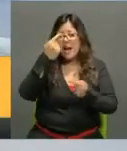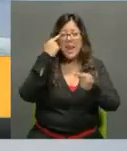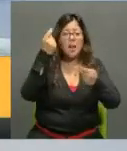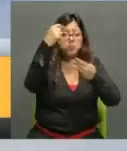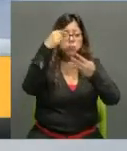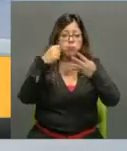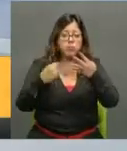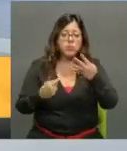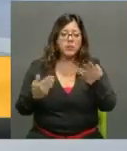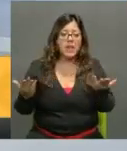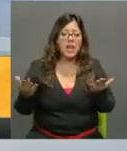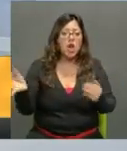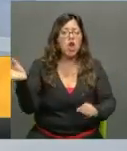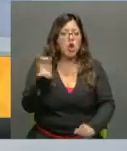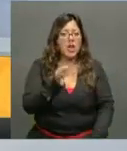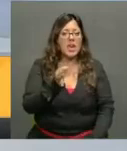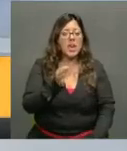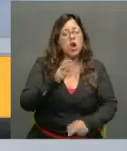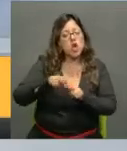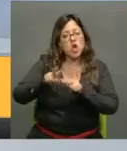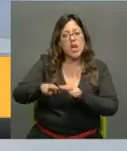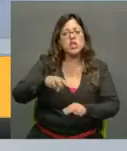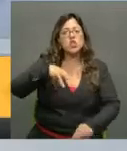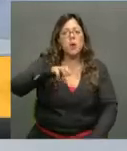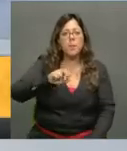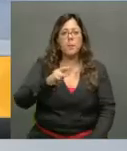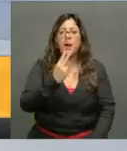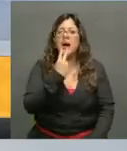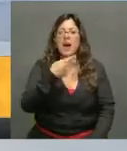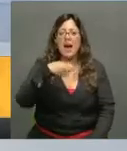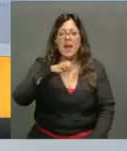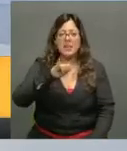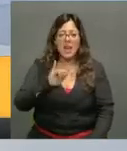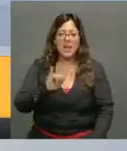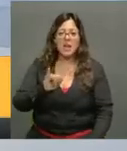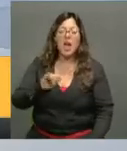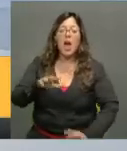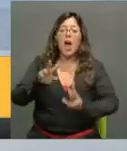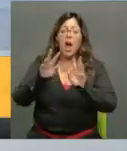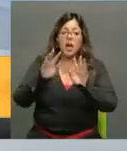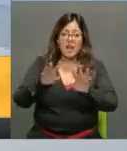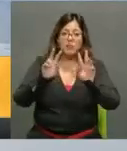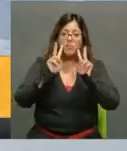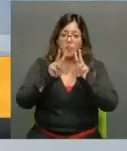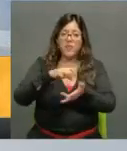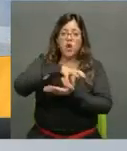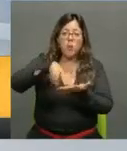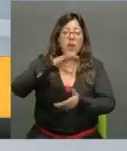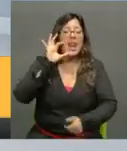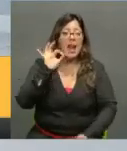performance de Evelyn Matthei. Ya, vamos al otro lado. Las Condes. En Las Condes...